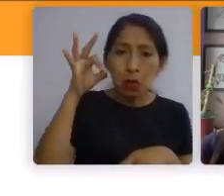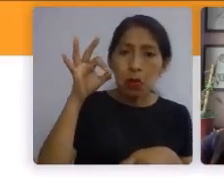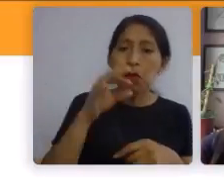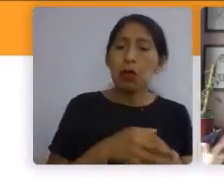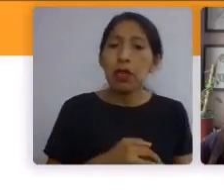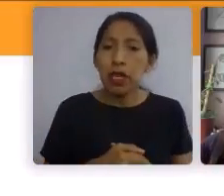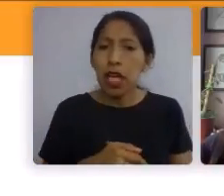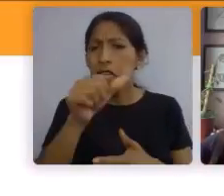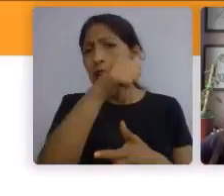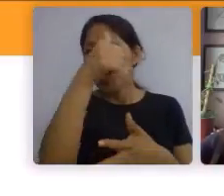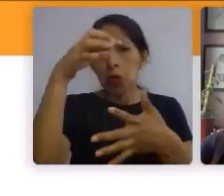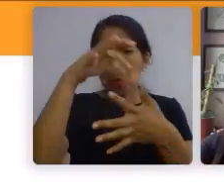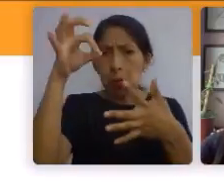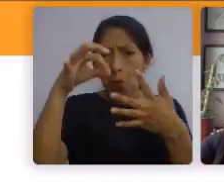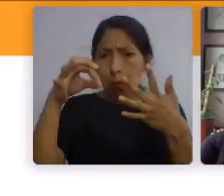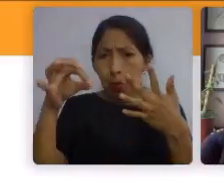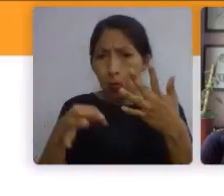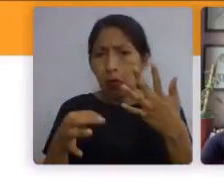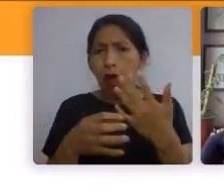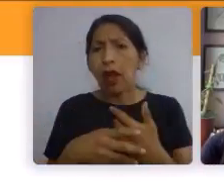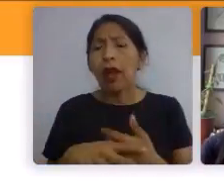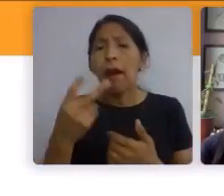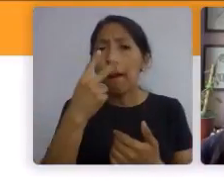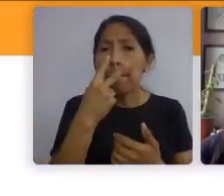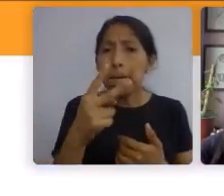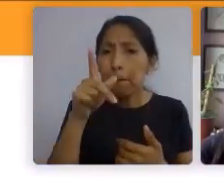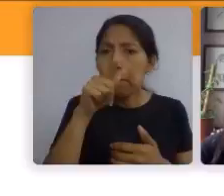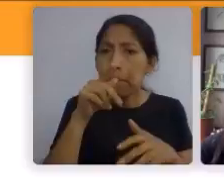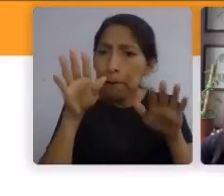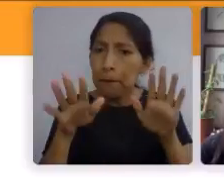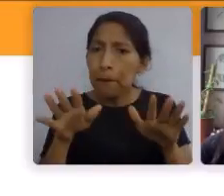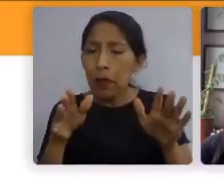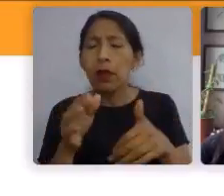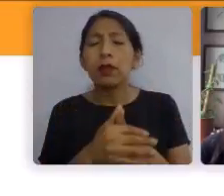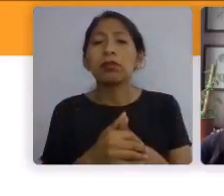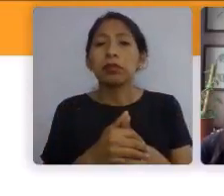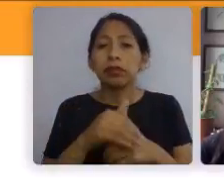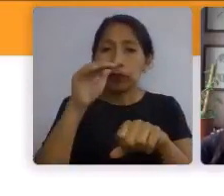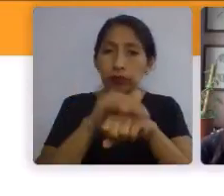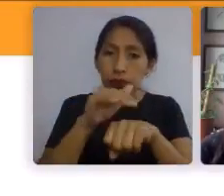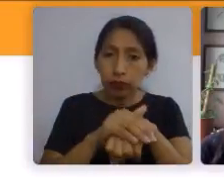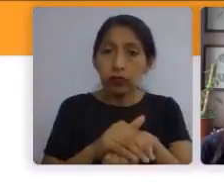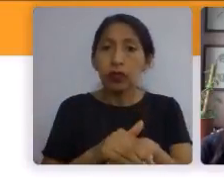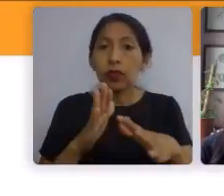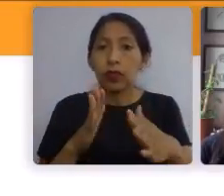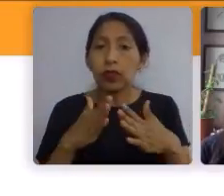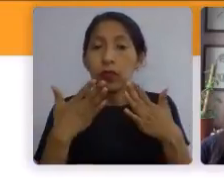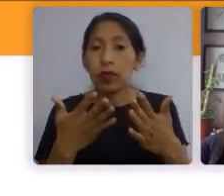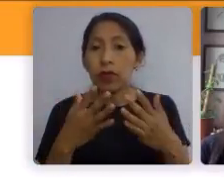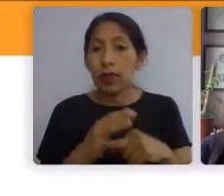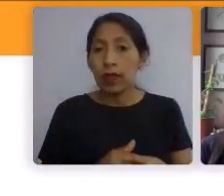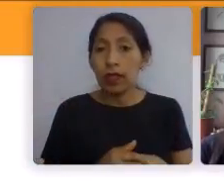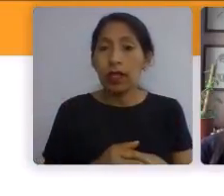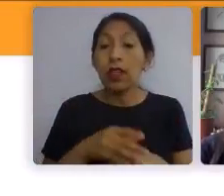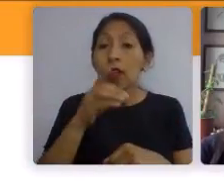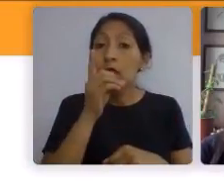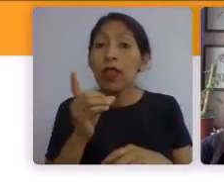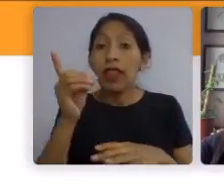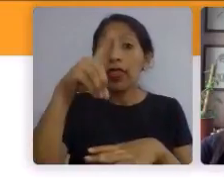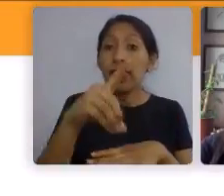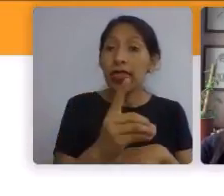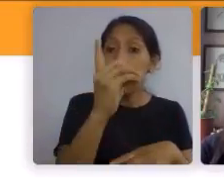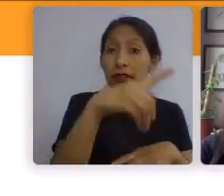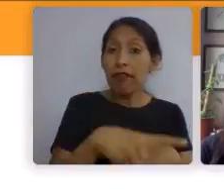otras opciones, ¿no? El avistamiento de aves, que también lo habíamos visto en el mercado inglés, podemos ver también la observación de delfines rosados en